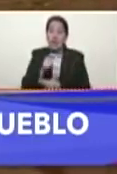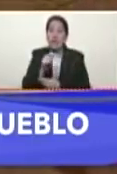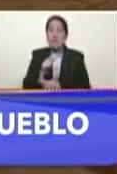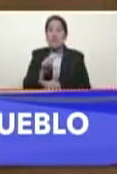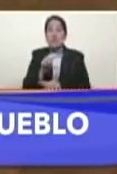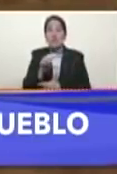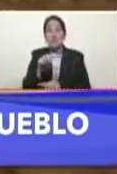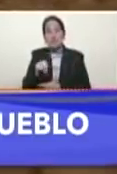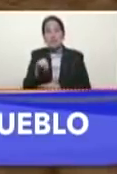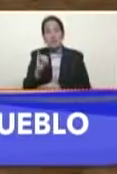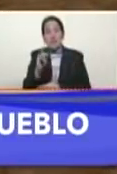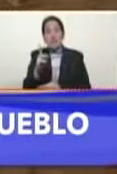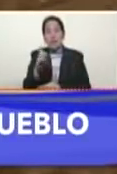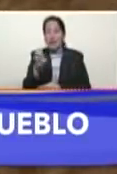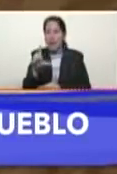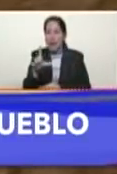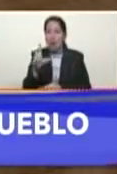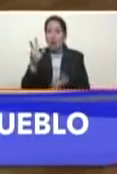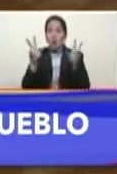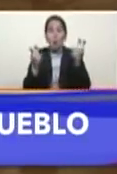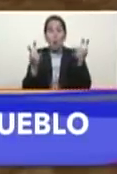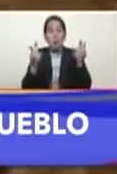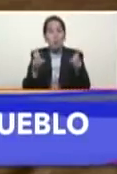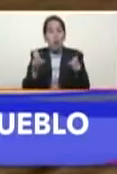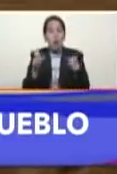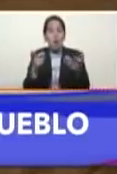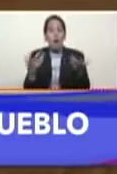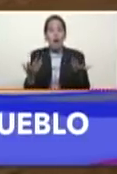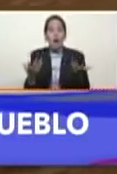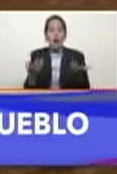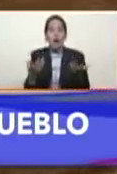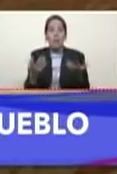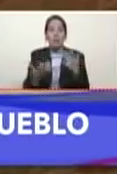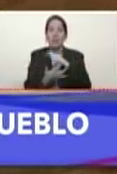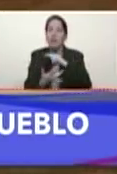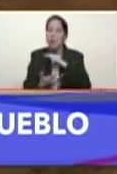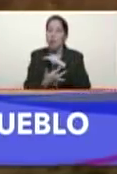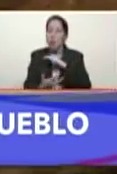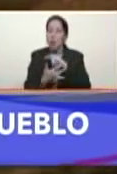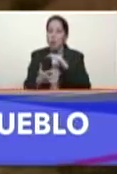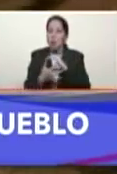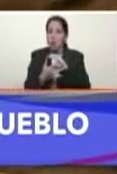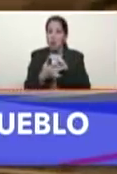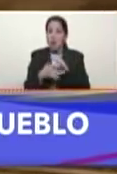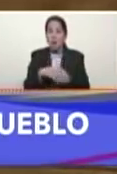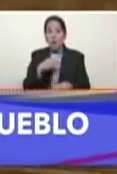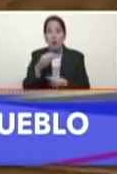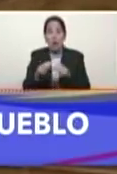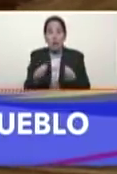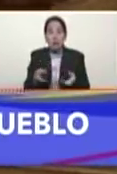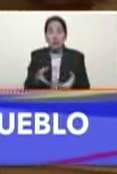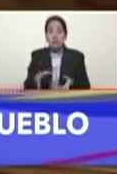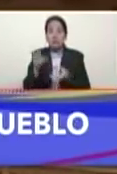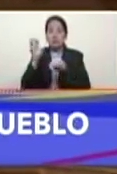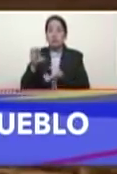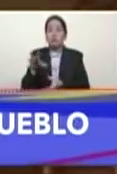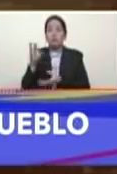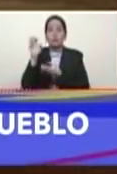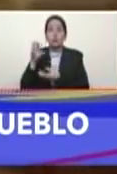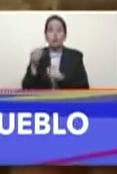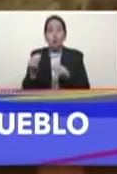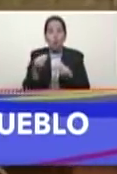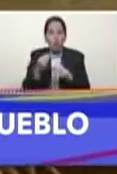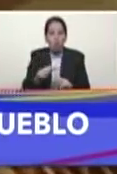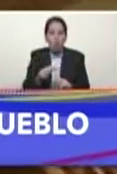tecnología única en el mundo, nueva, que utiliza los magnetos para recuperar ese ferroníquel a partir de la escoria y de